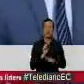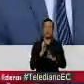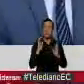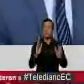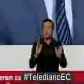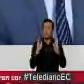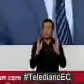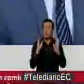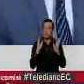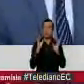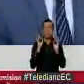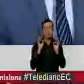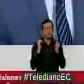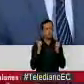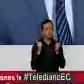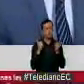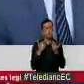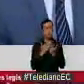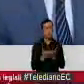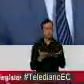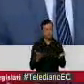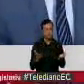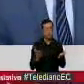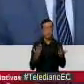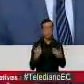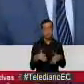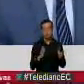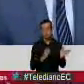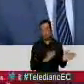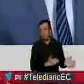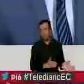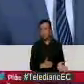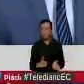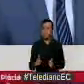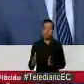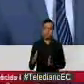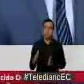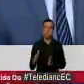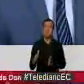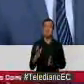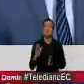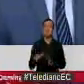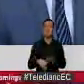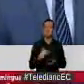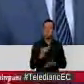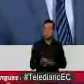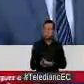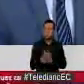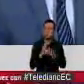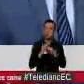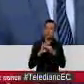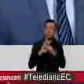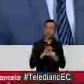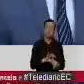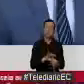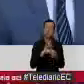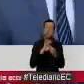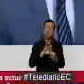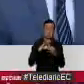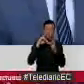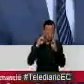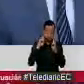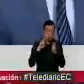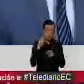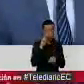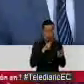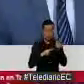nos atendió de una manera muy extensa, y donde pues puso a nuestra disposición, abrió una línea de colaboración para